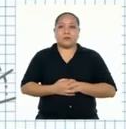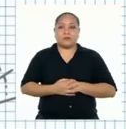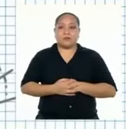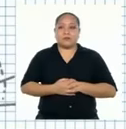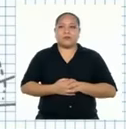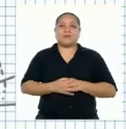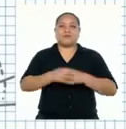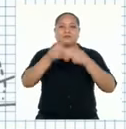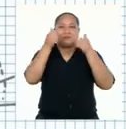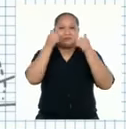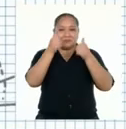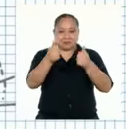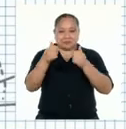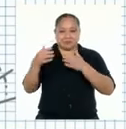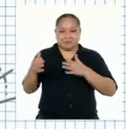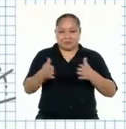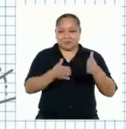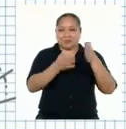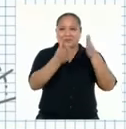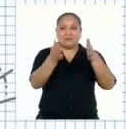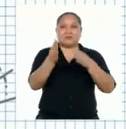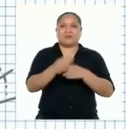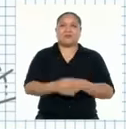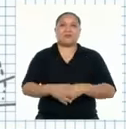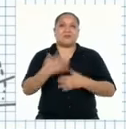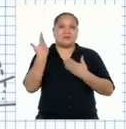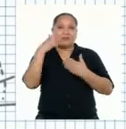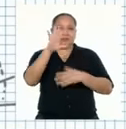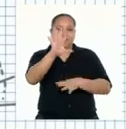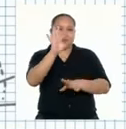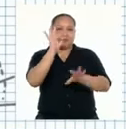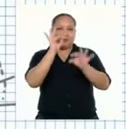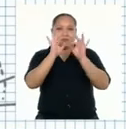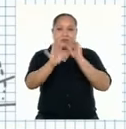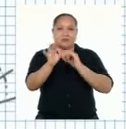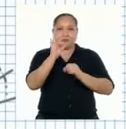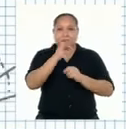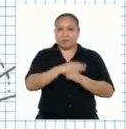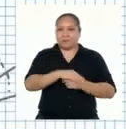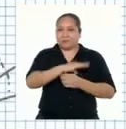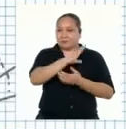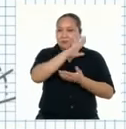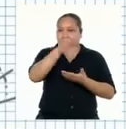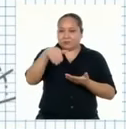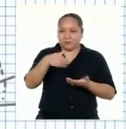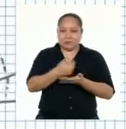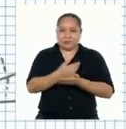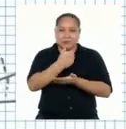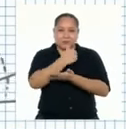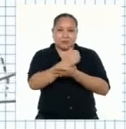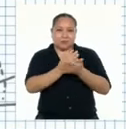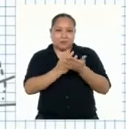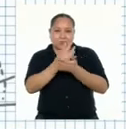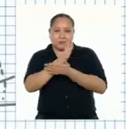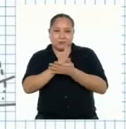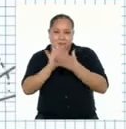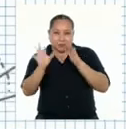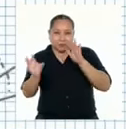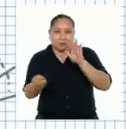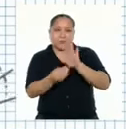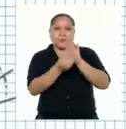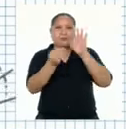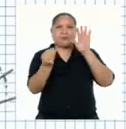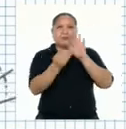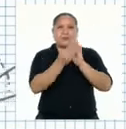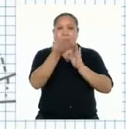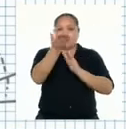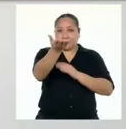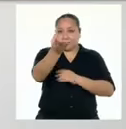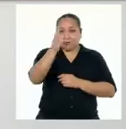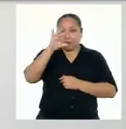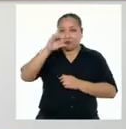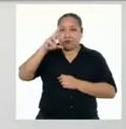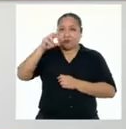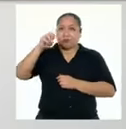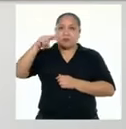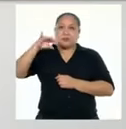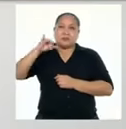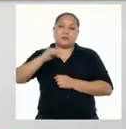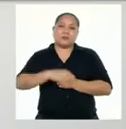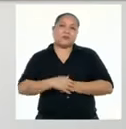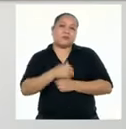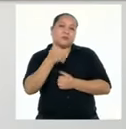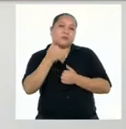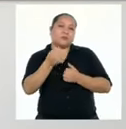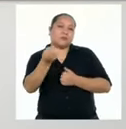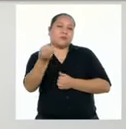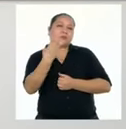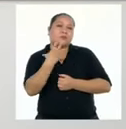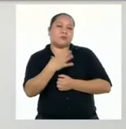Vamos por buen camino. Ya identificamos todos los elementos que pueden incluir en su crónica. ¿Qué